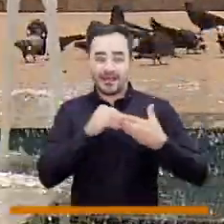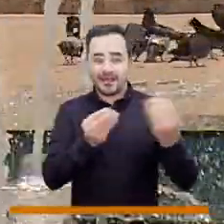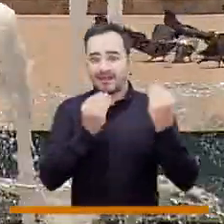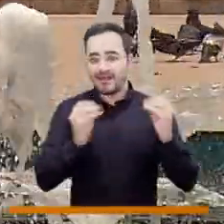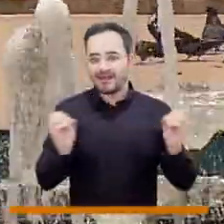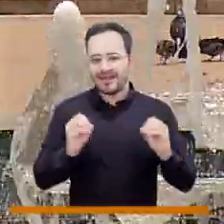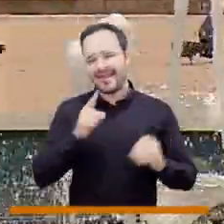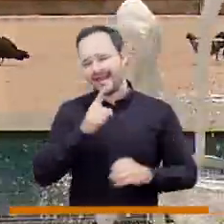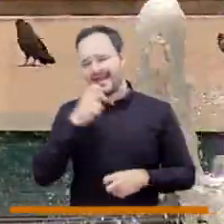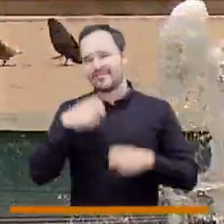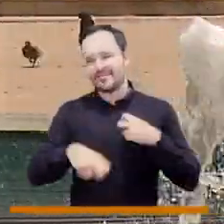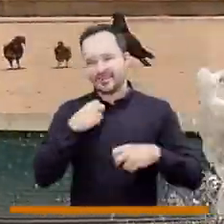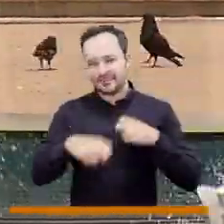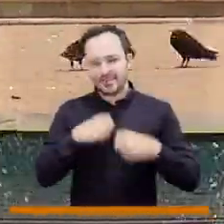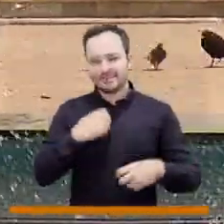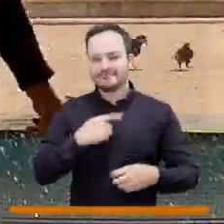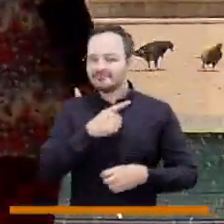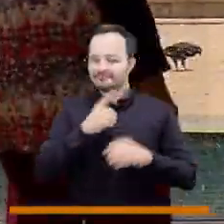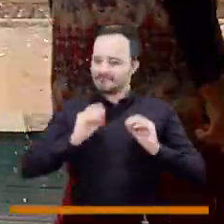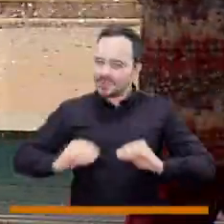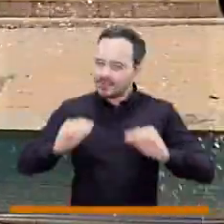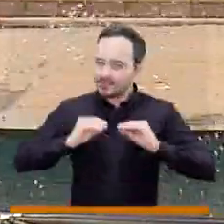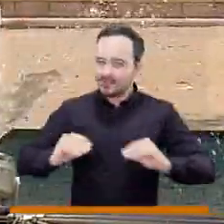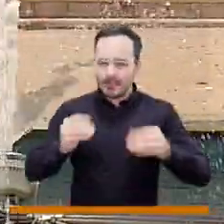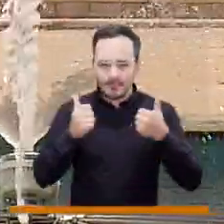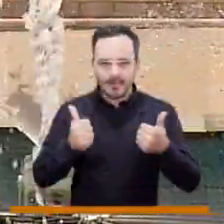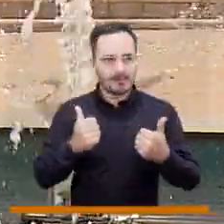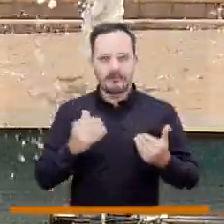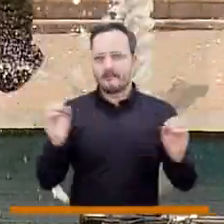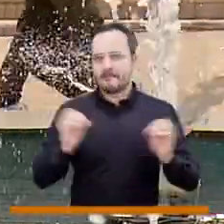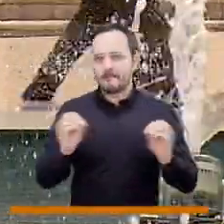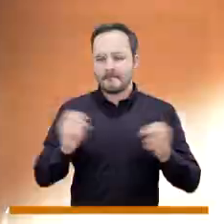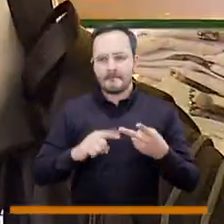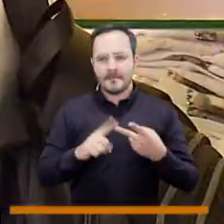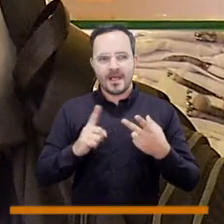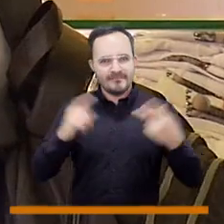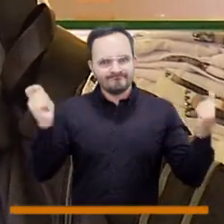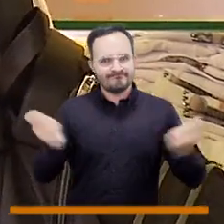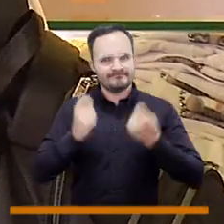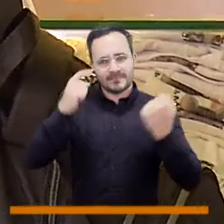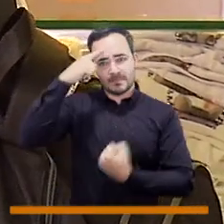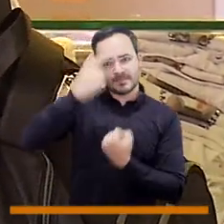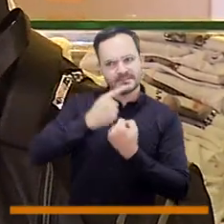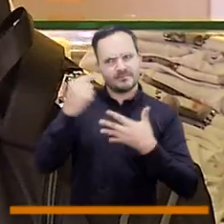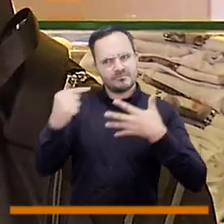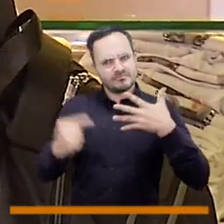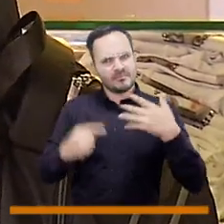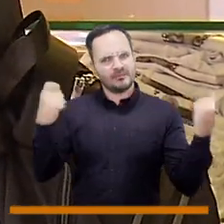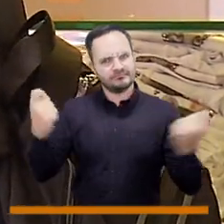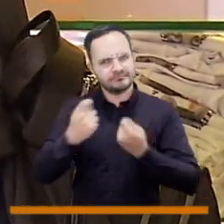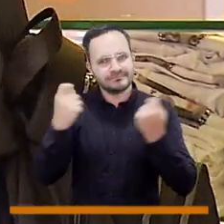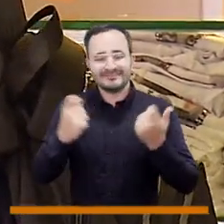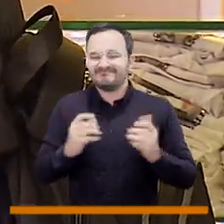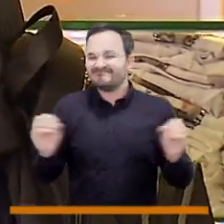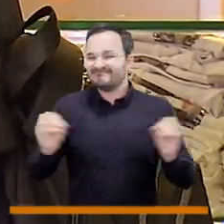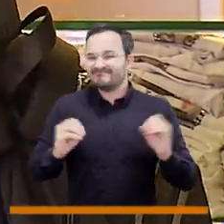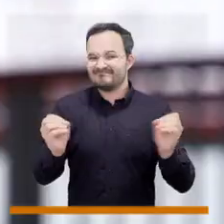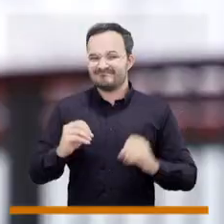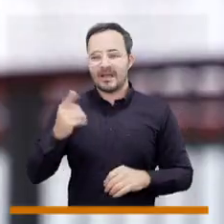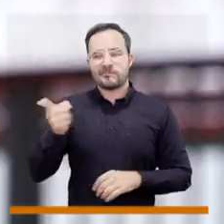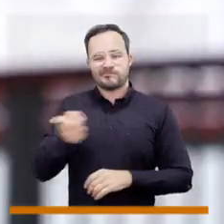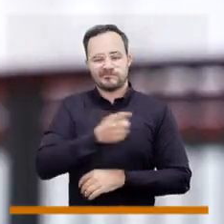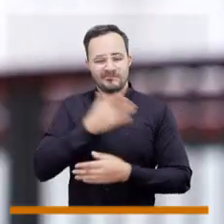la falencia. Falta de educación, falta de promoción de esos principios y valores dentro de la familia. Sin